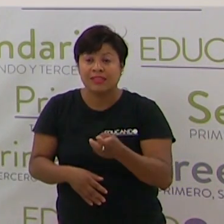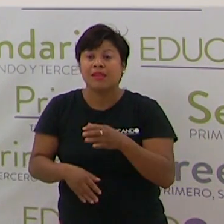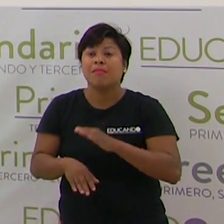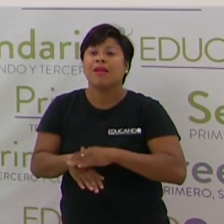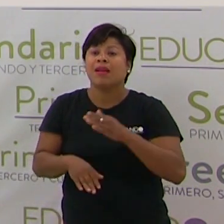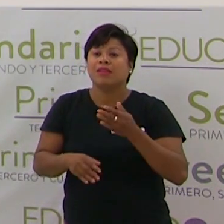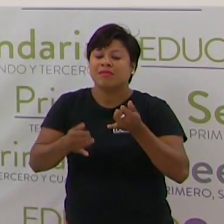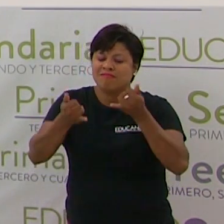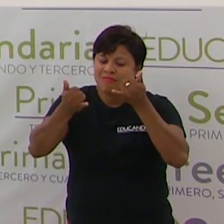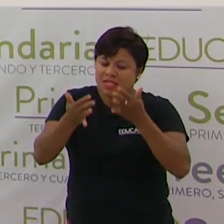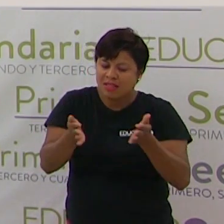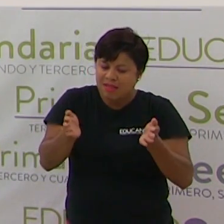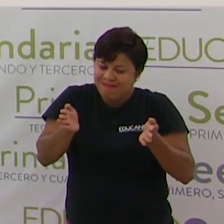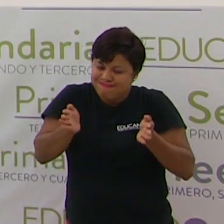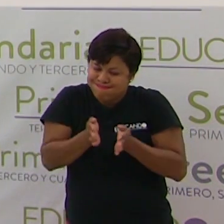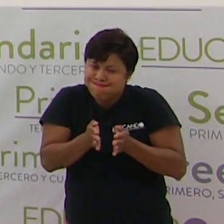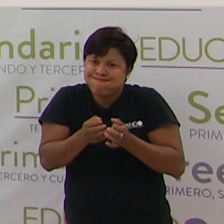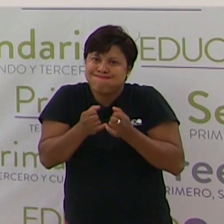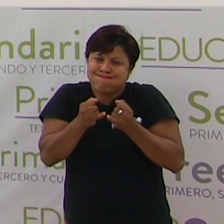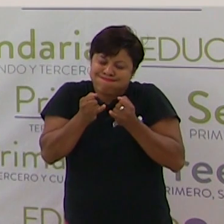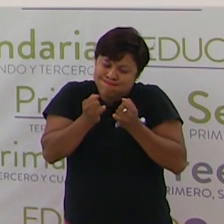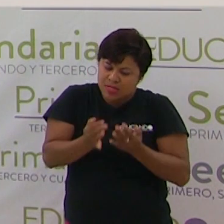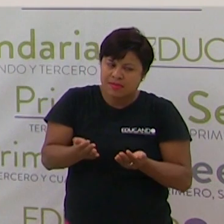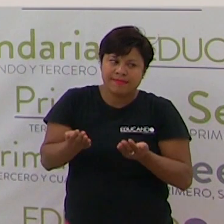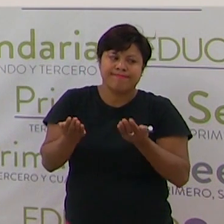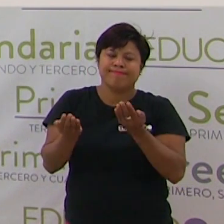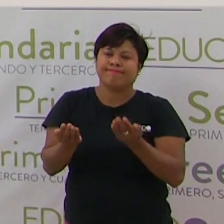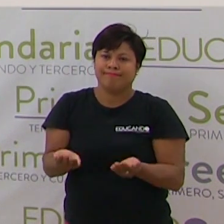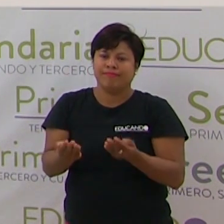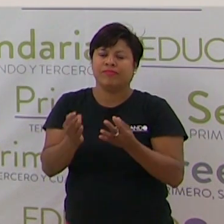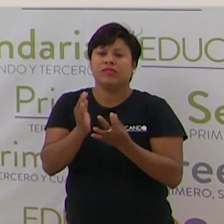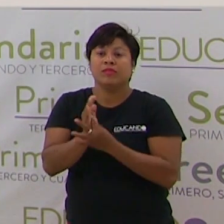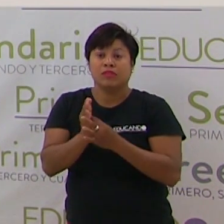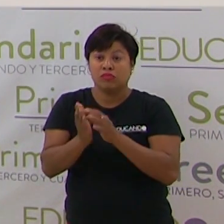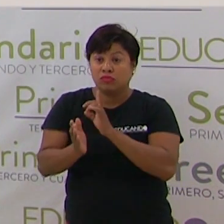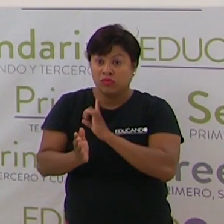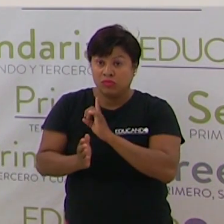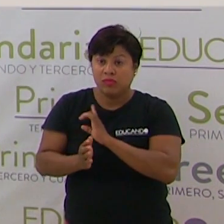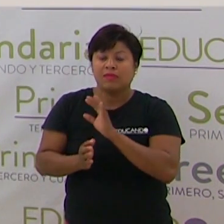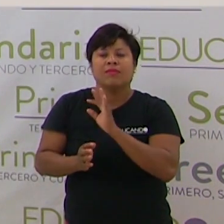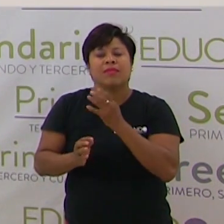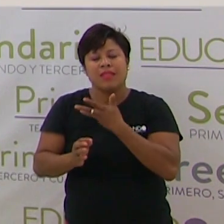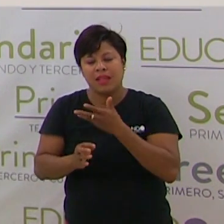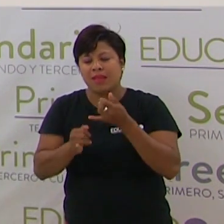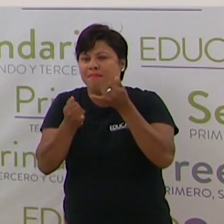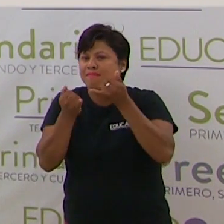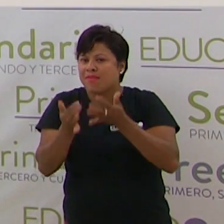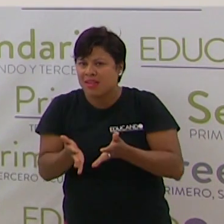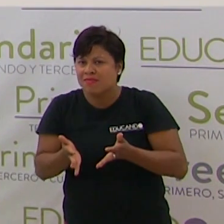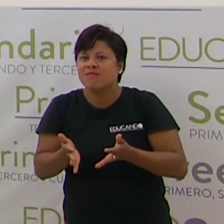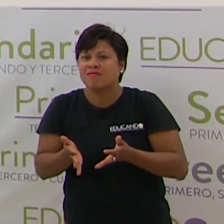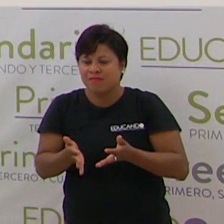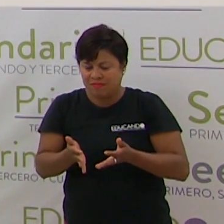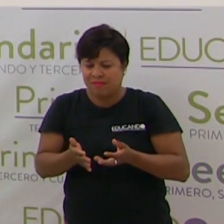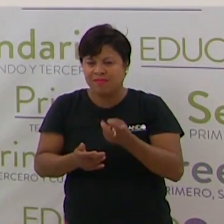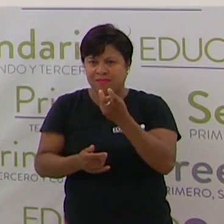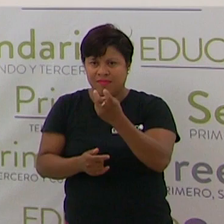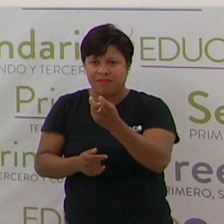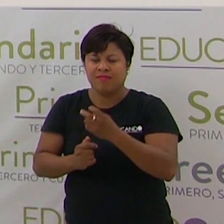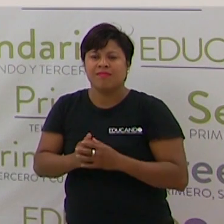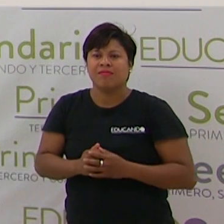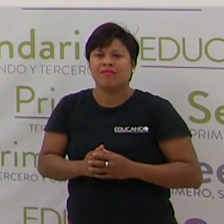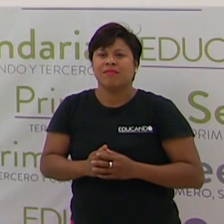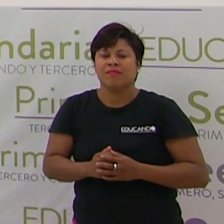más compacto, ¿sí? Y el metal por sí solo tiene un peso más grande que la madera,